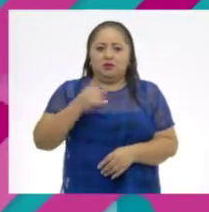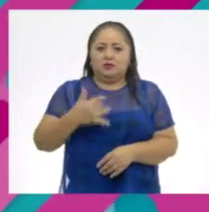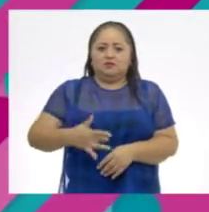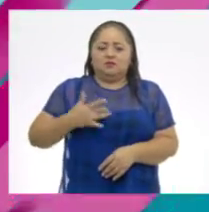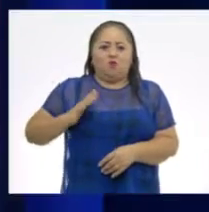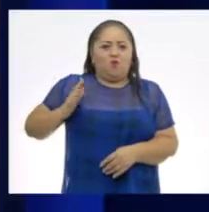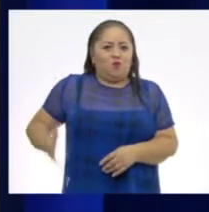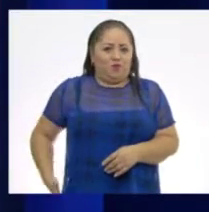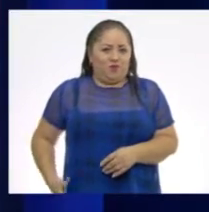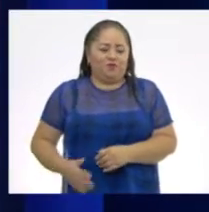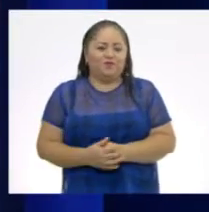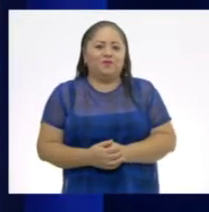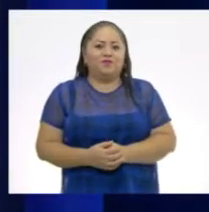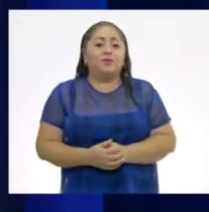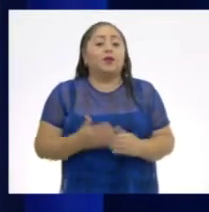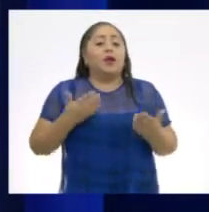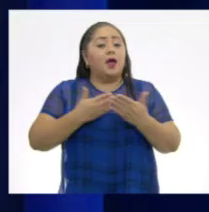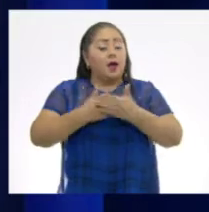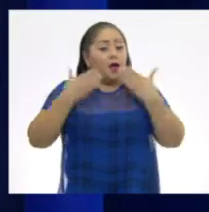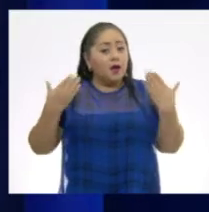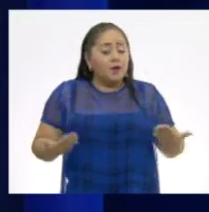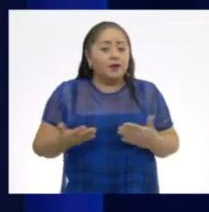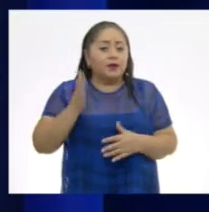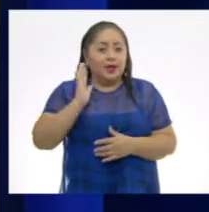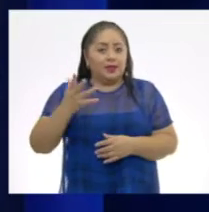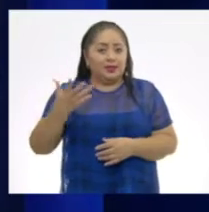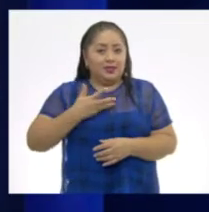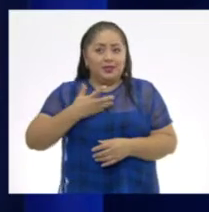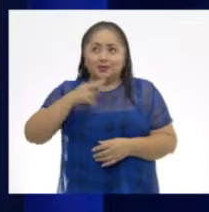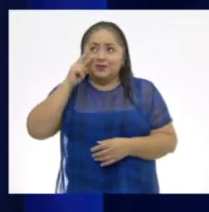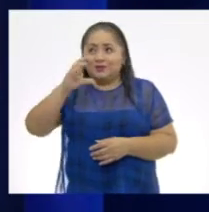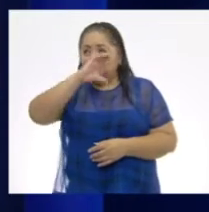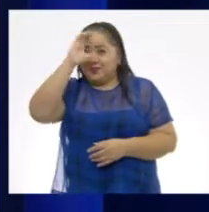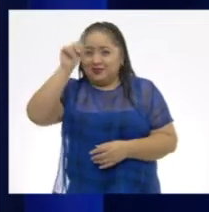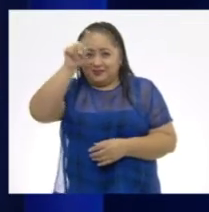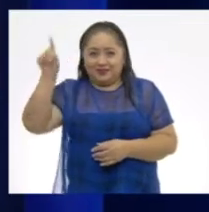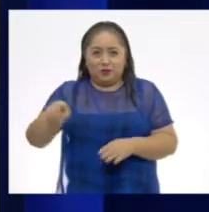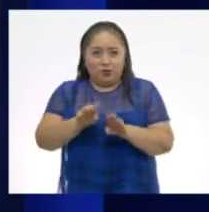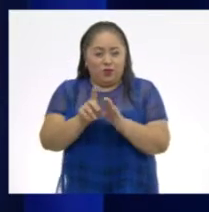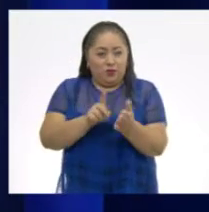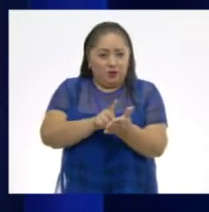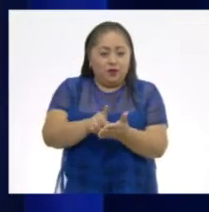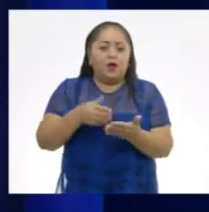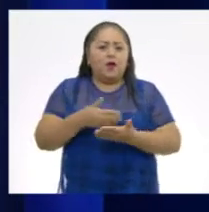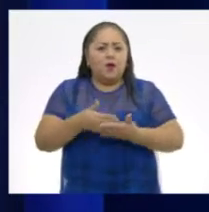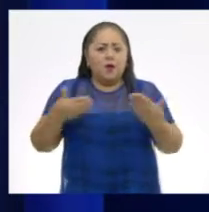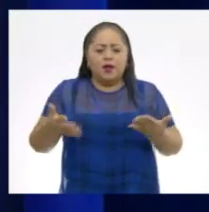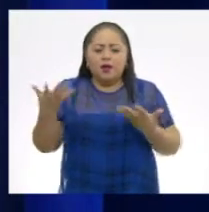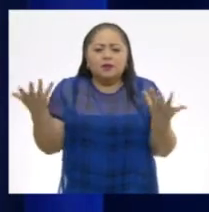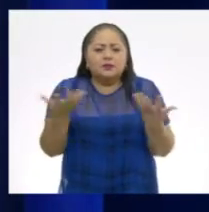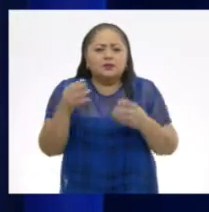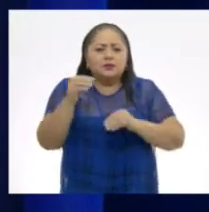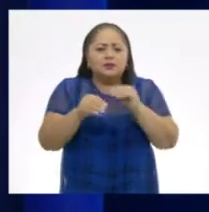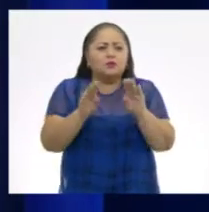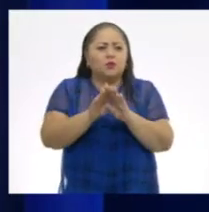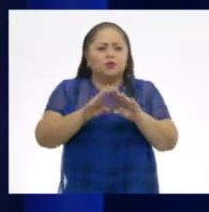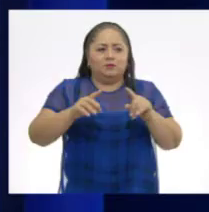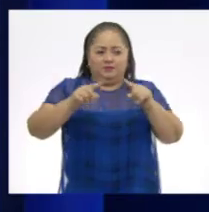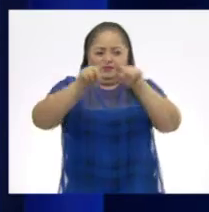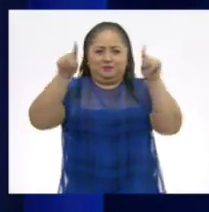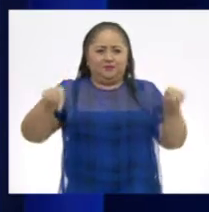patria. Ahora que ya tenemos las imágenes de nuestros derechos, vamos a elaborar unos